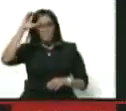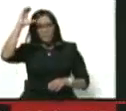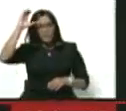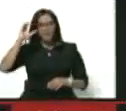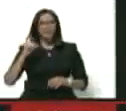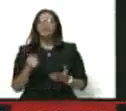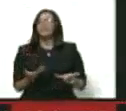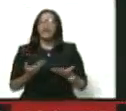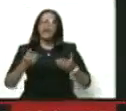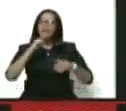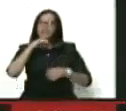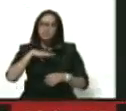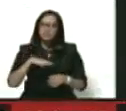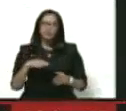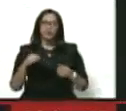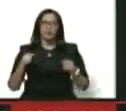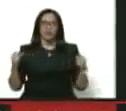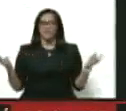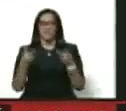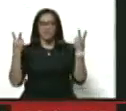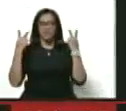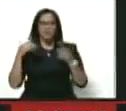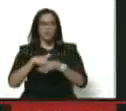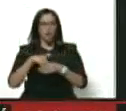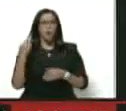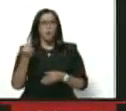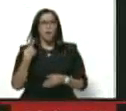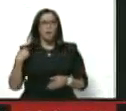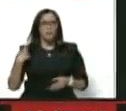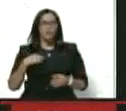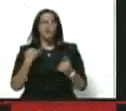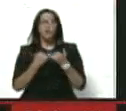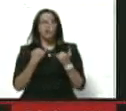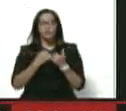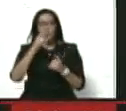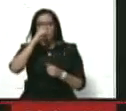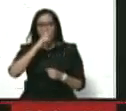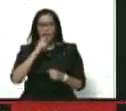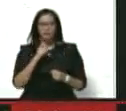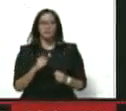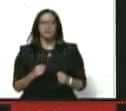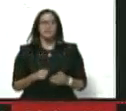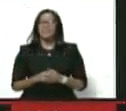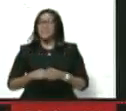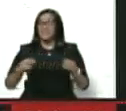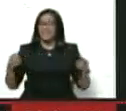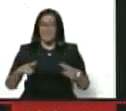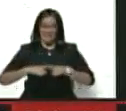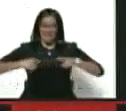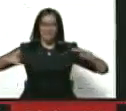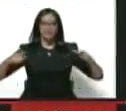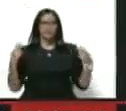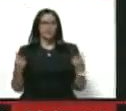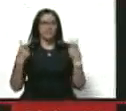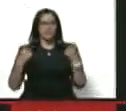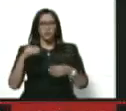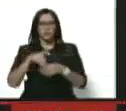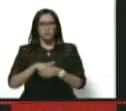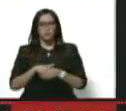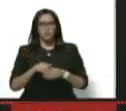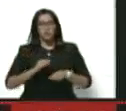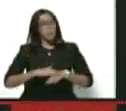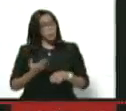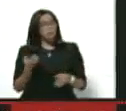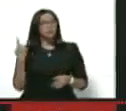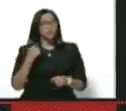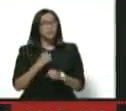grandes victorias electorales como hemos tenido en los últimos años? Grandes victorias electorales. Porque nosotros